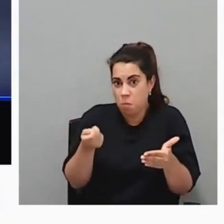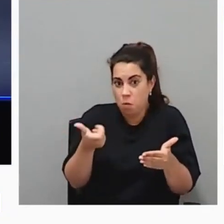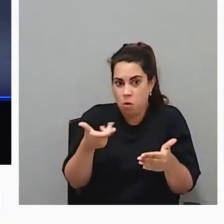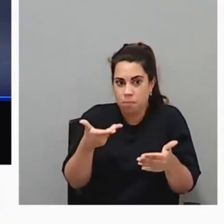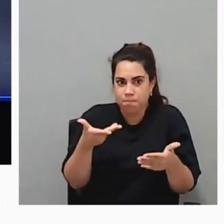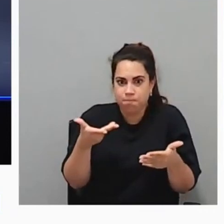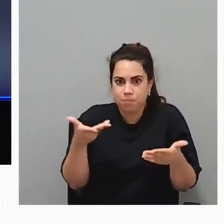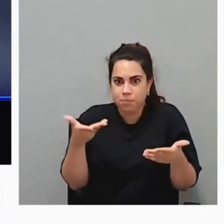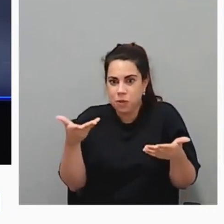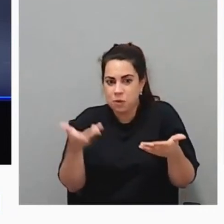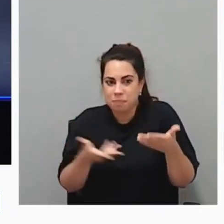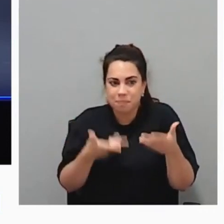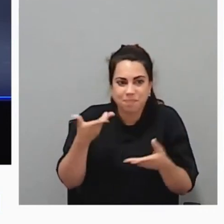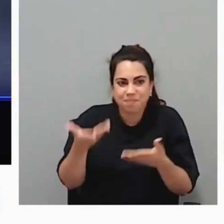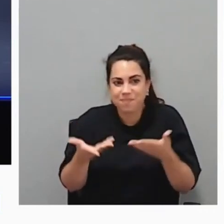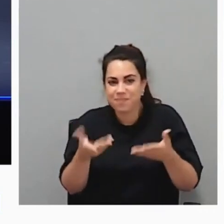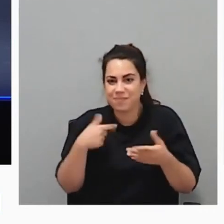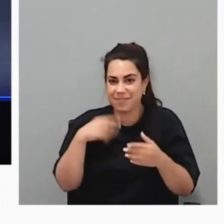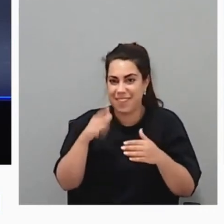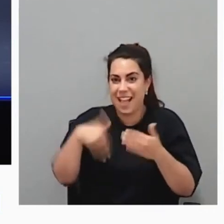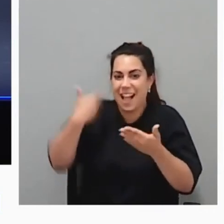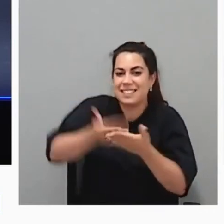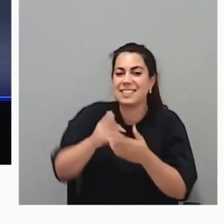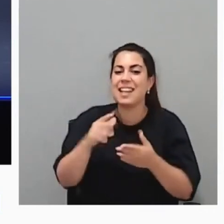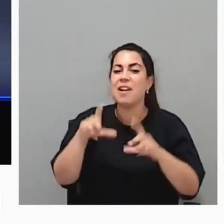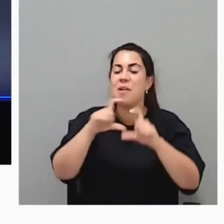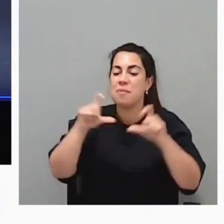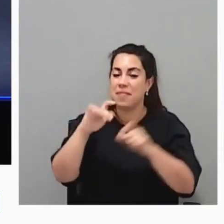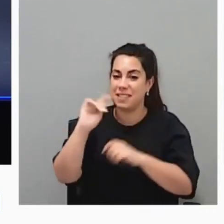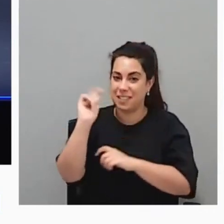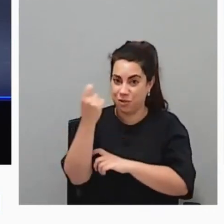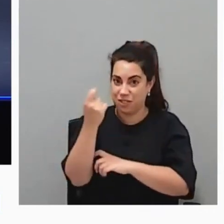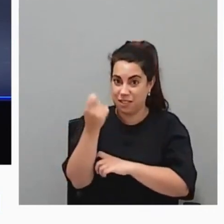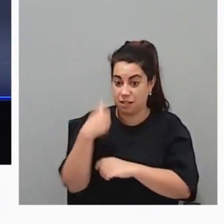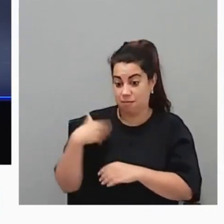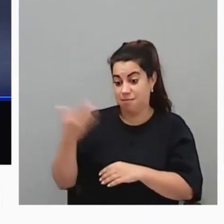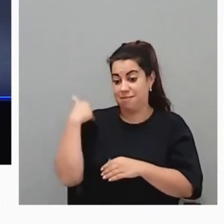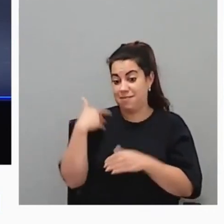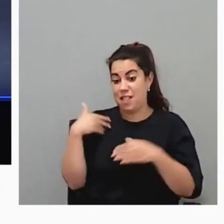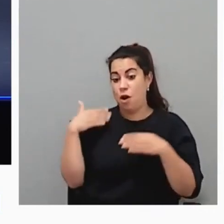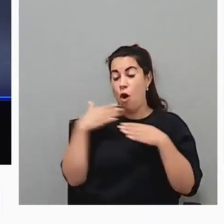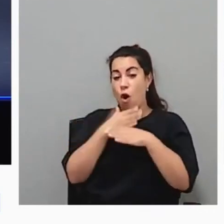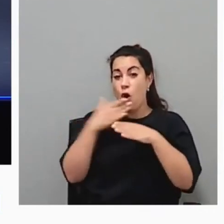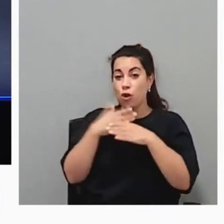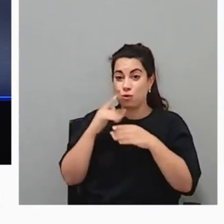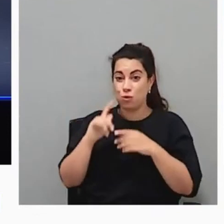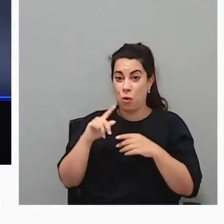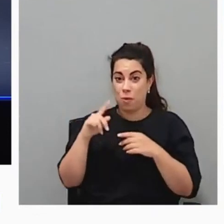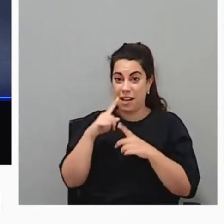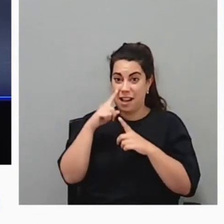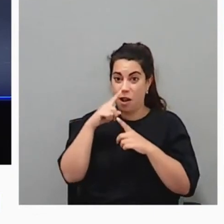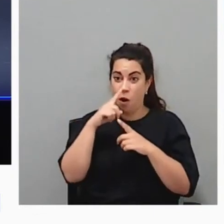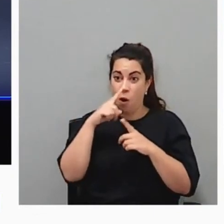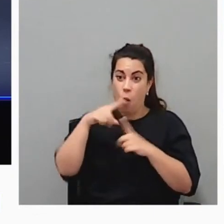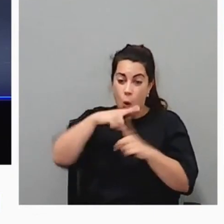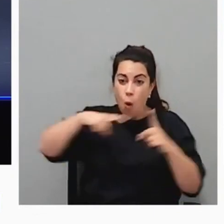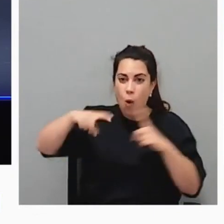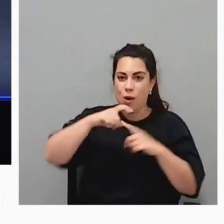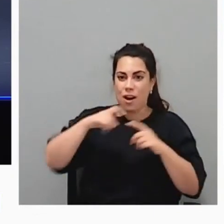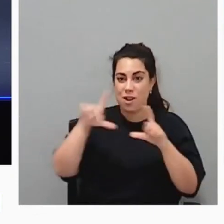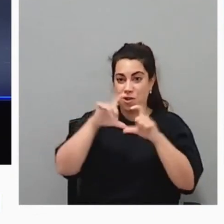empresa. Justo en octubre cumplimos el primer año, ¿no?, como empresa, pero llevamos desde